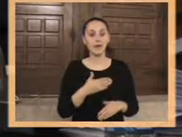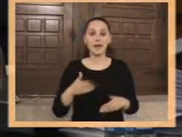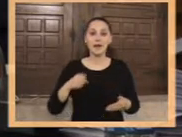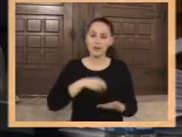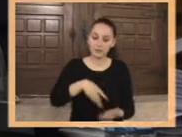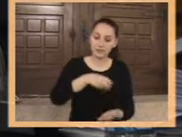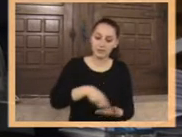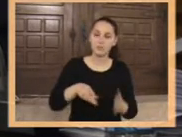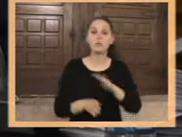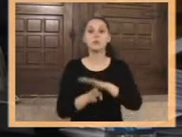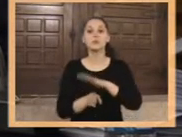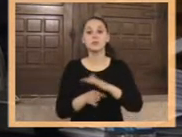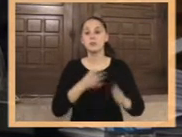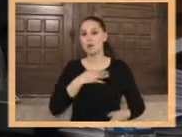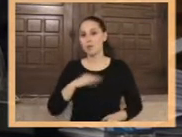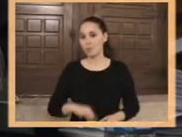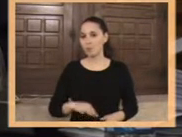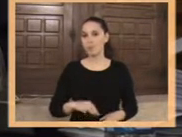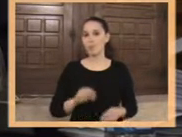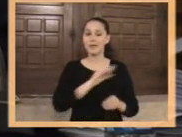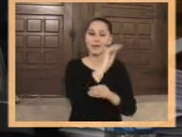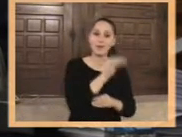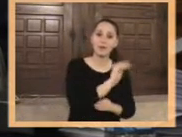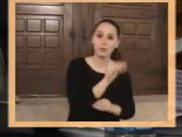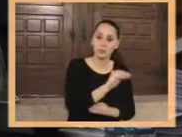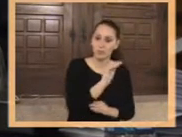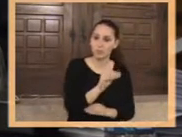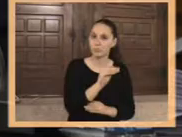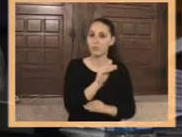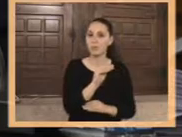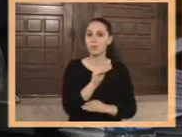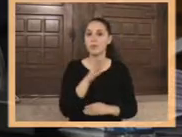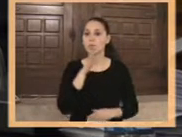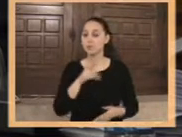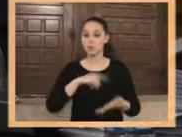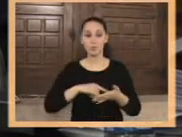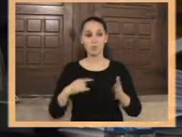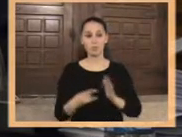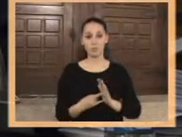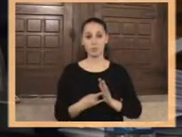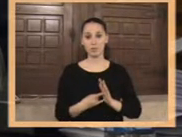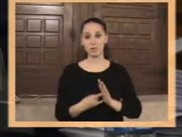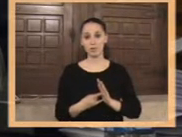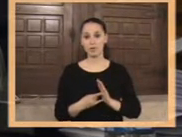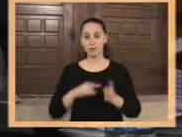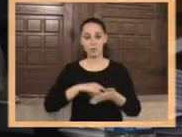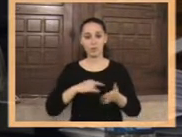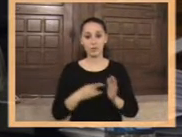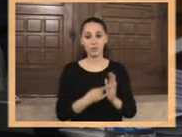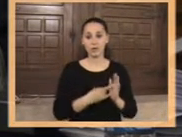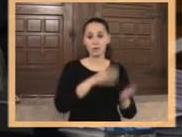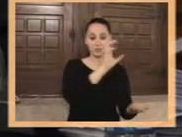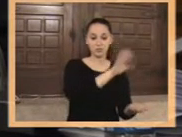obtener protección en un país seguro. Para ello es necesario reforzar los programas de reasentamiento en coherencia con el número de